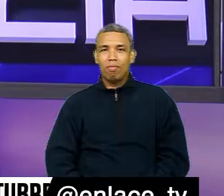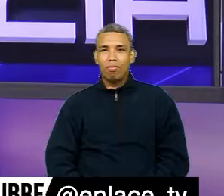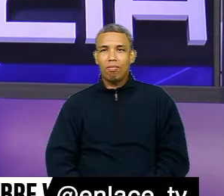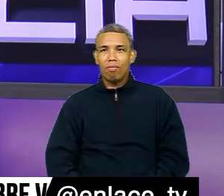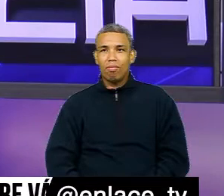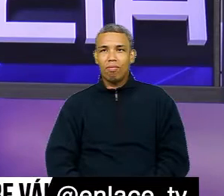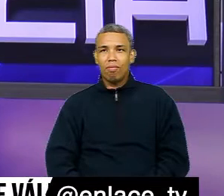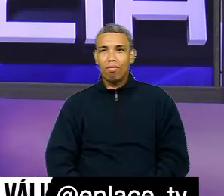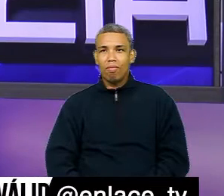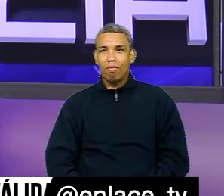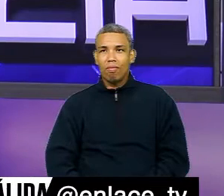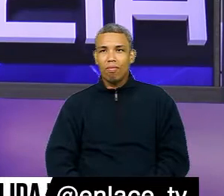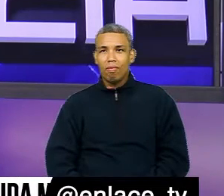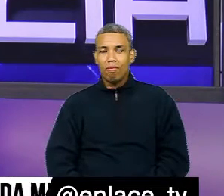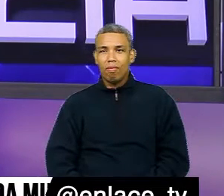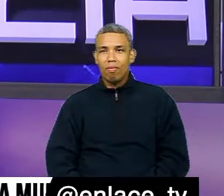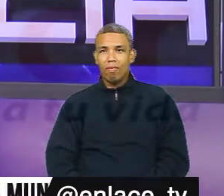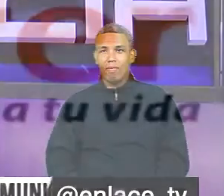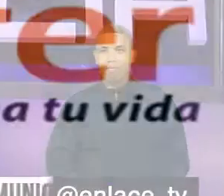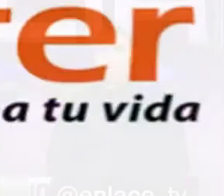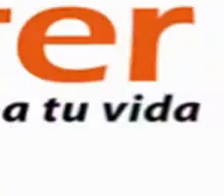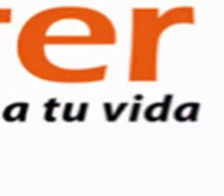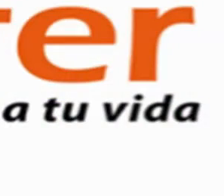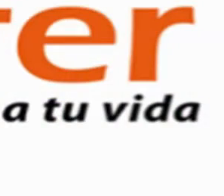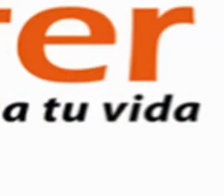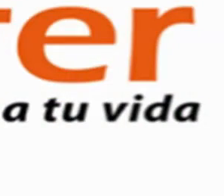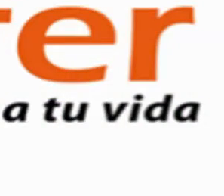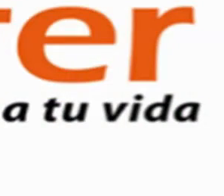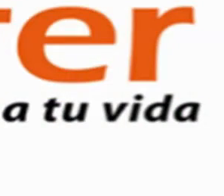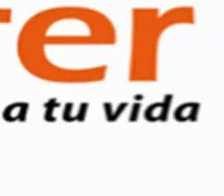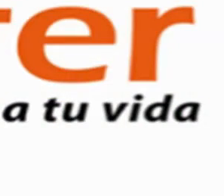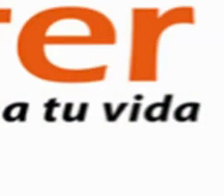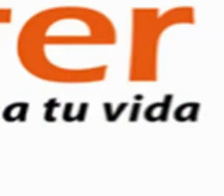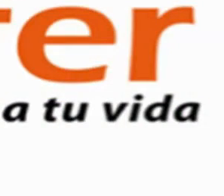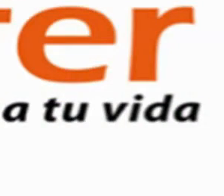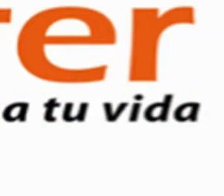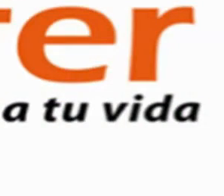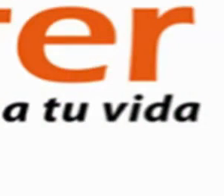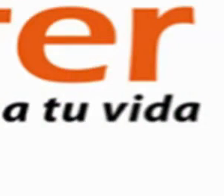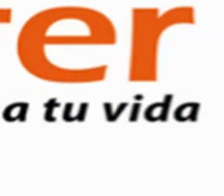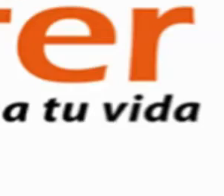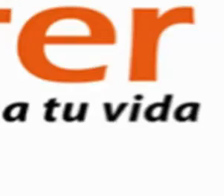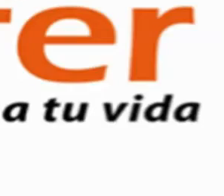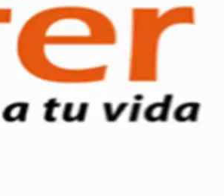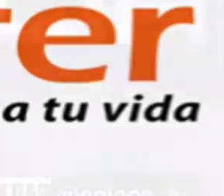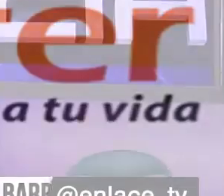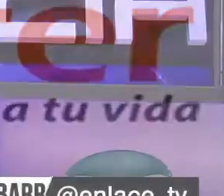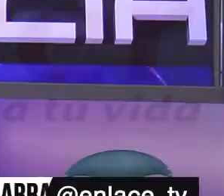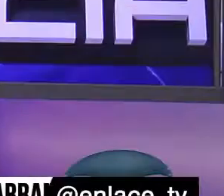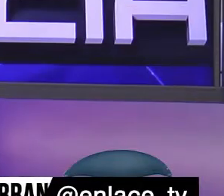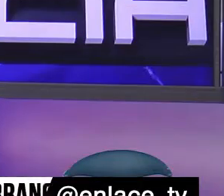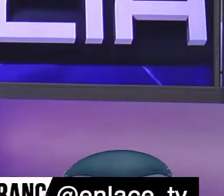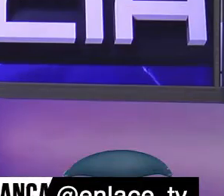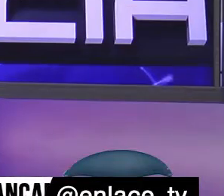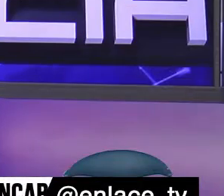Gracias, Sara. Y antes de despedirnos, recuerden, materiales eléctricos, Electrofer, ilumina tu vida. Nos vemos mañana 6 en punto en Enlace Radio 6